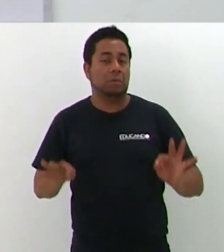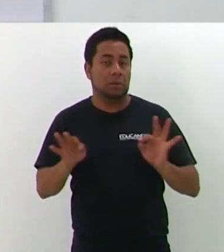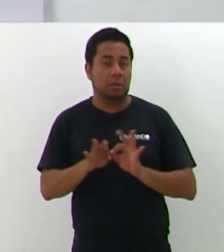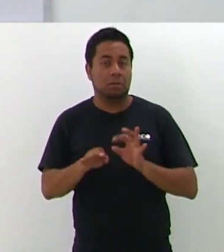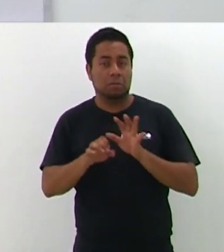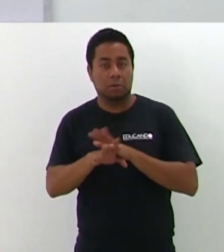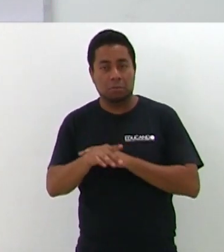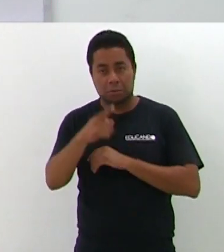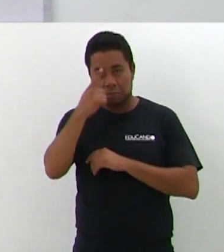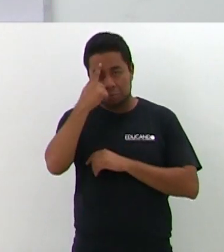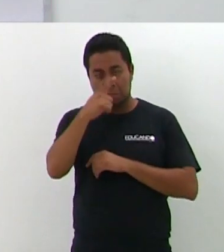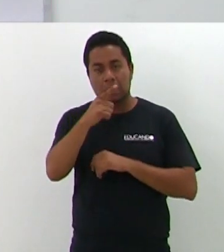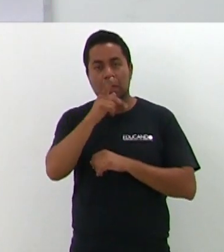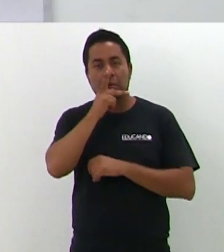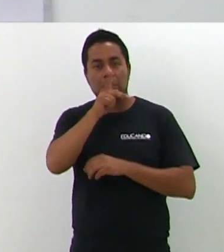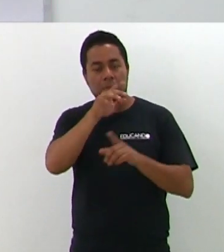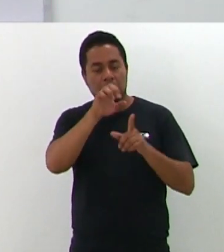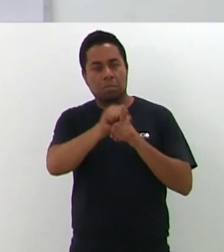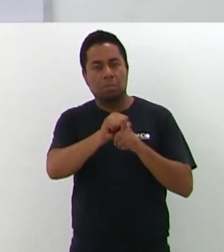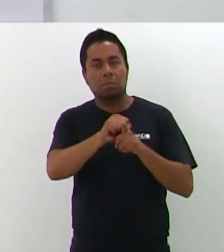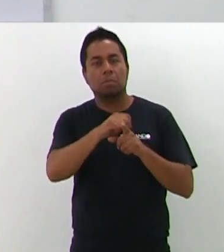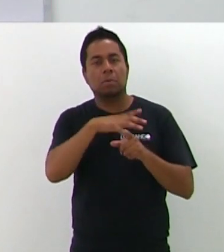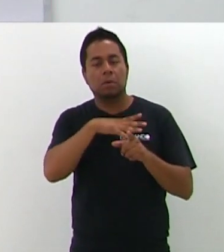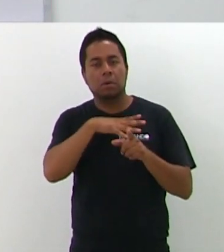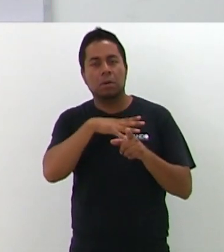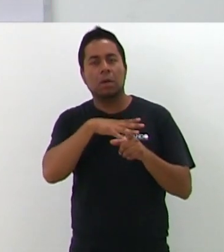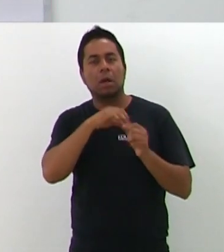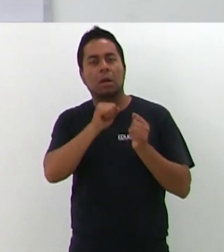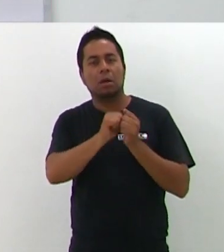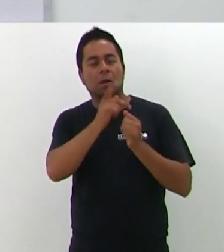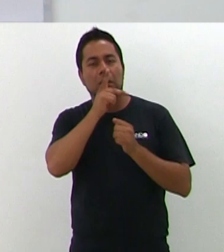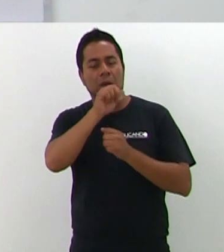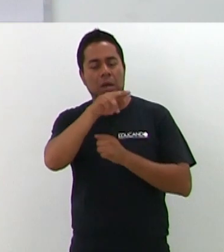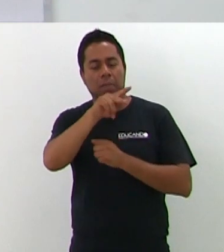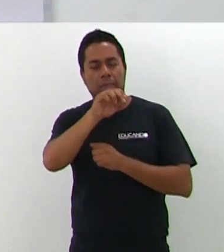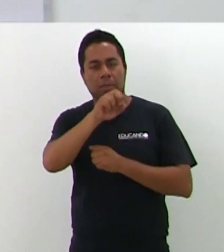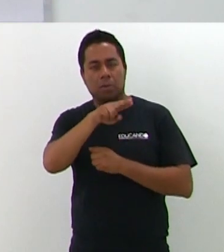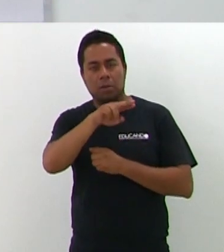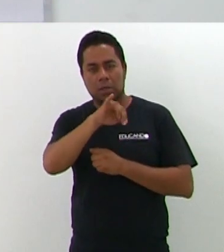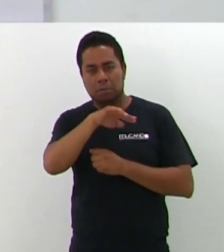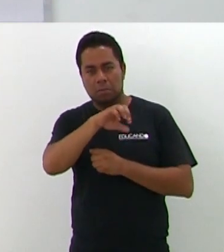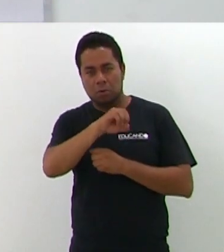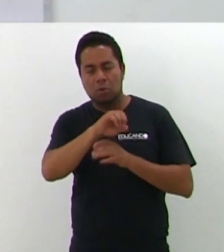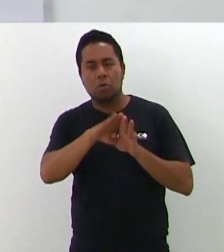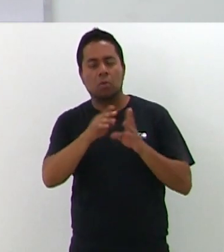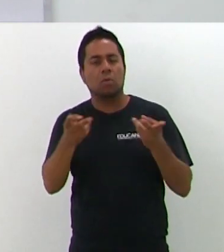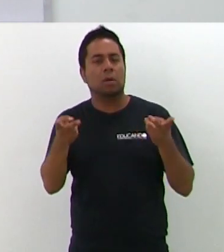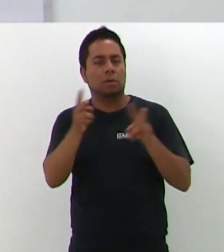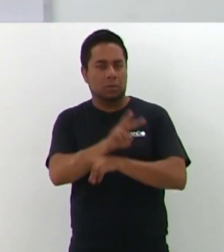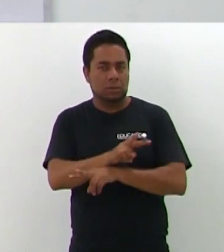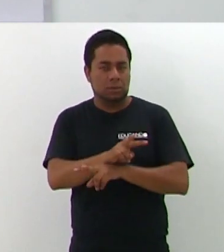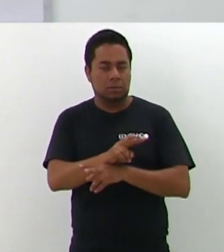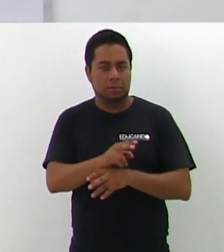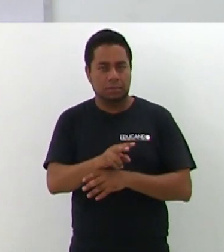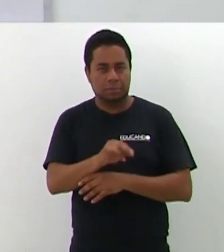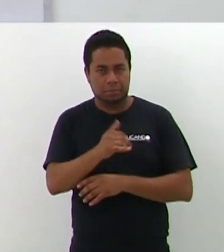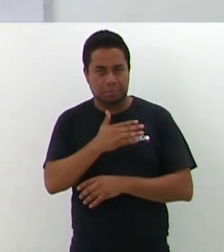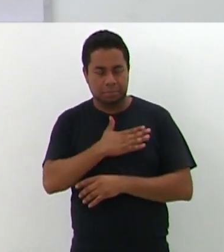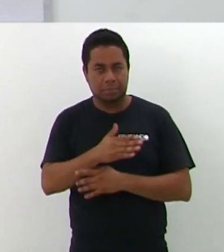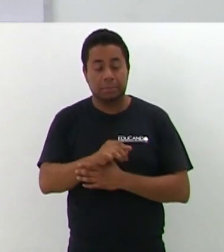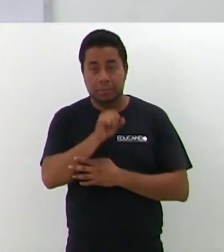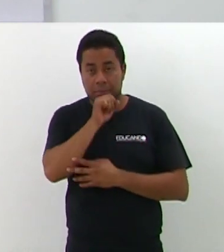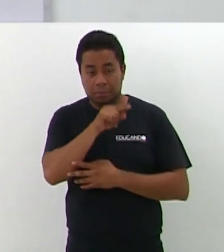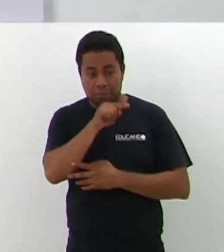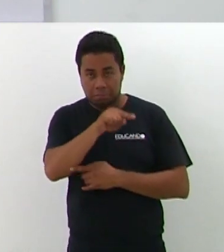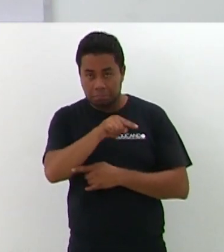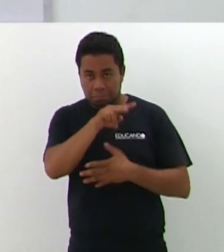de reconocer las palabras que tienen una relación antónima, una relación contraria. Bueno, también trabajamos